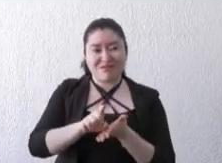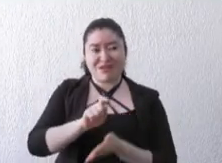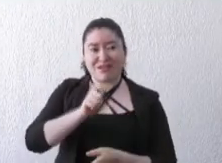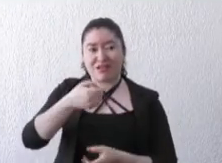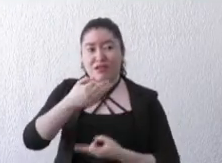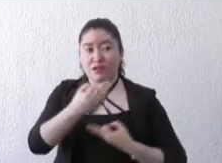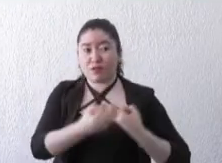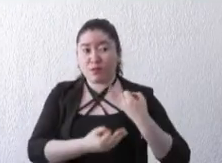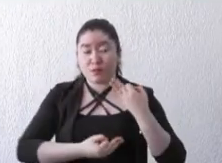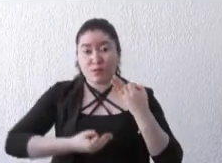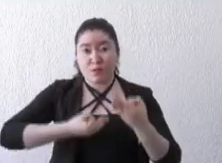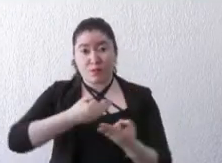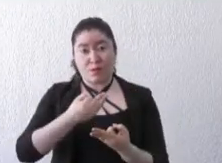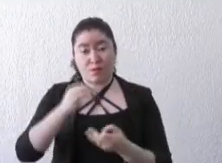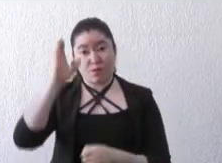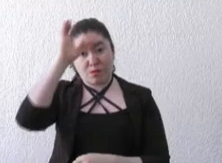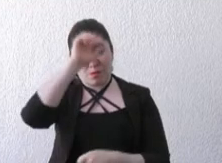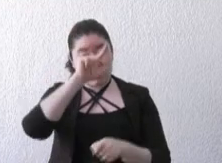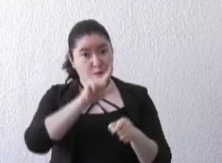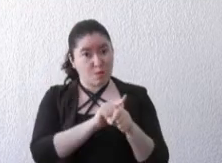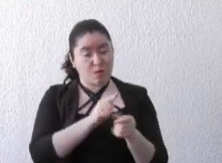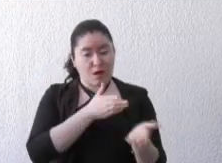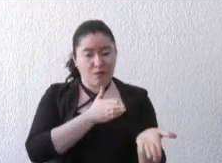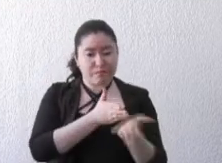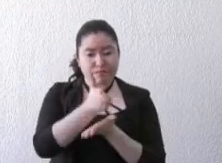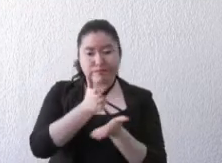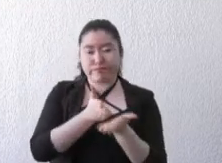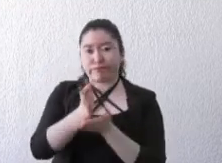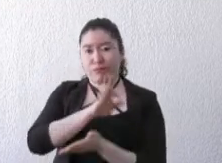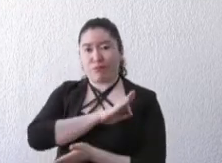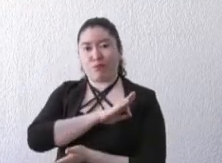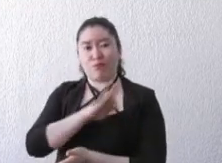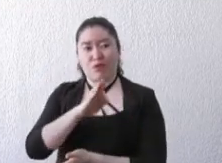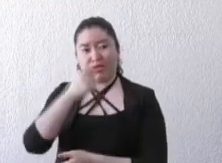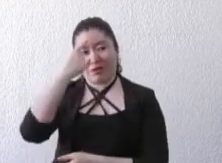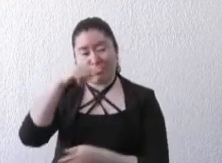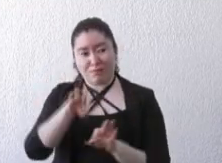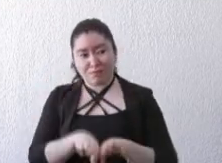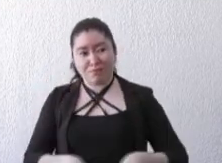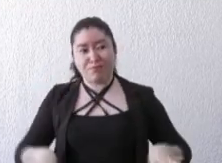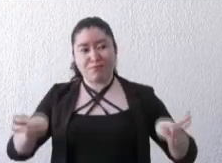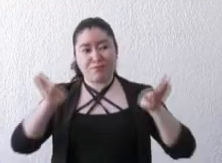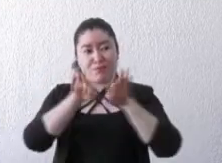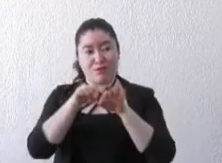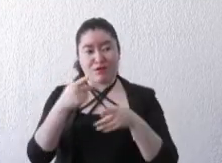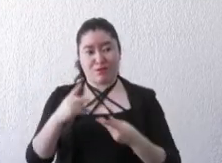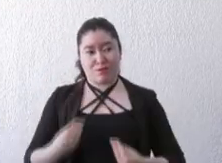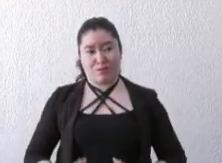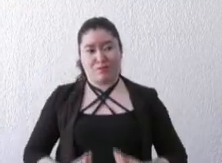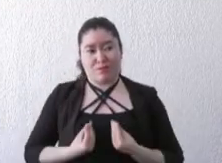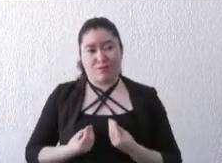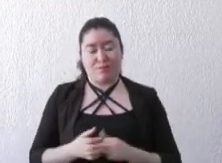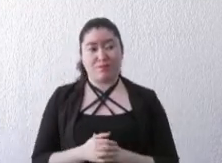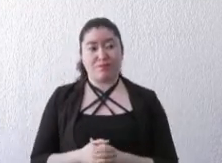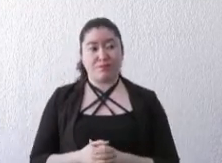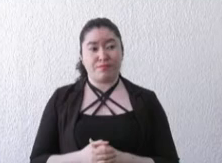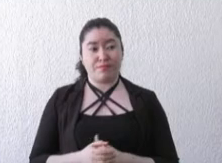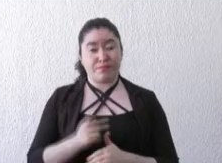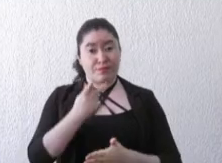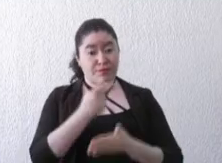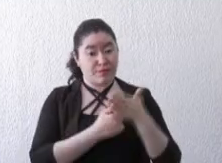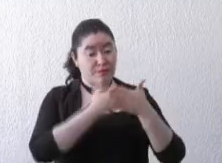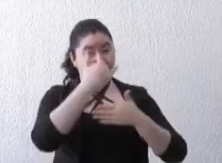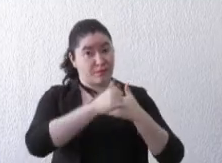acceso a la cultura como parte fundamental de su desarrollo. Y en el fondo este proyecto cultural de ciudad pues no